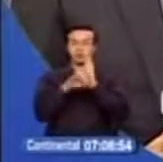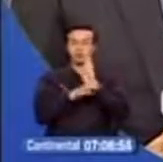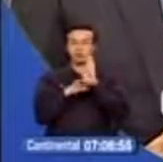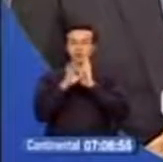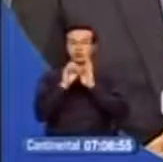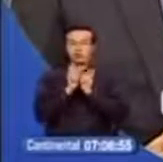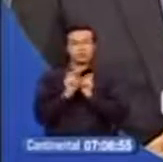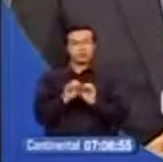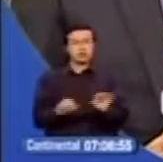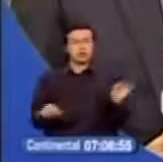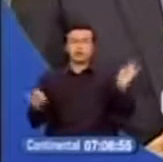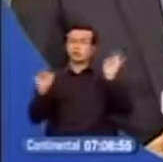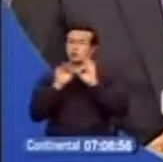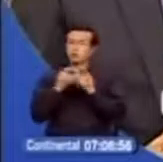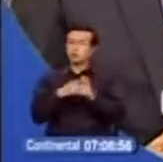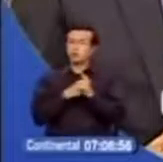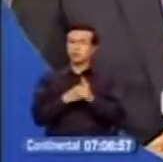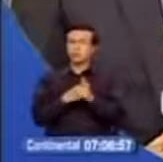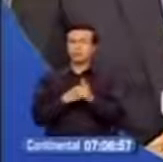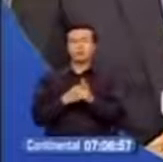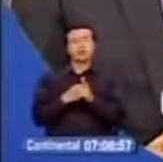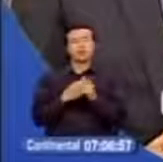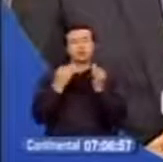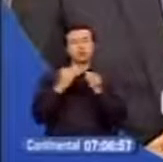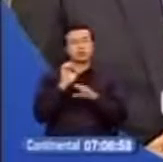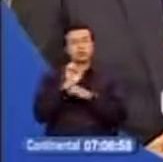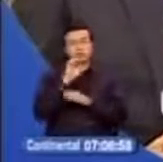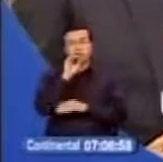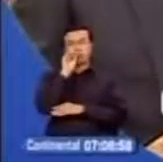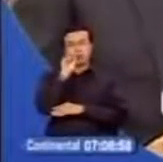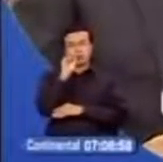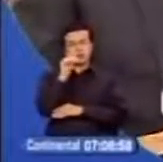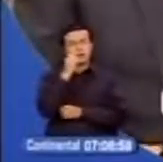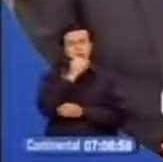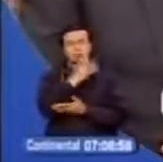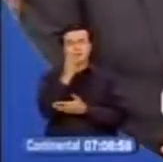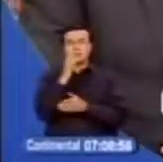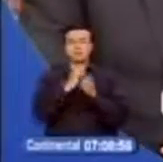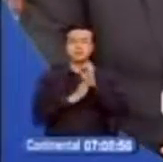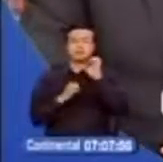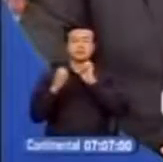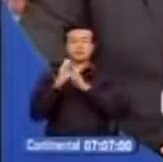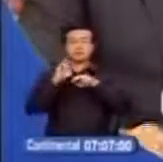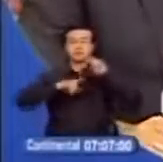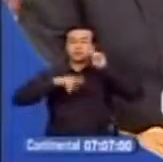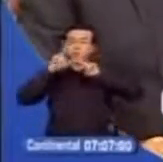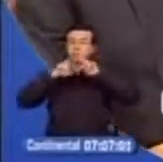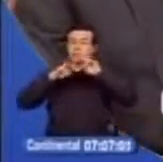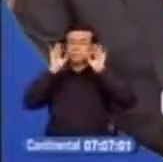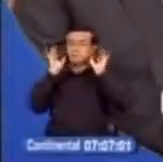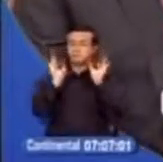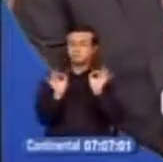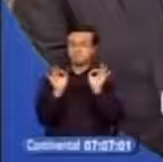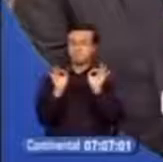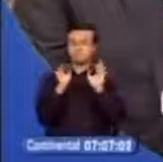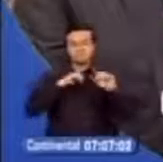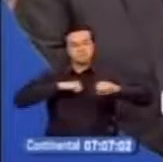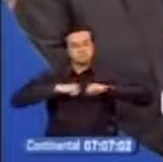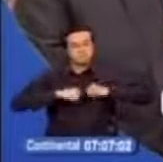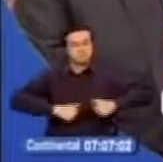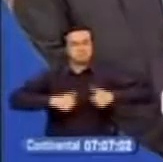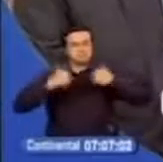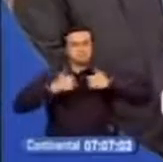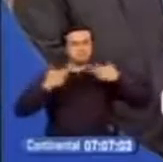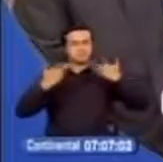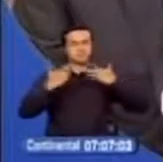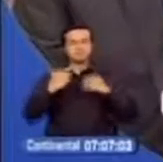constitucionales que son fundamentales para darle al Ecuador una estructura territorial adecuada, operativa. Es